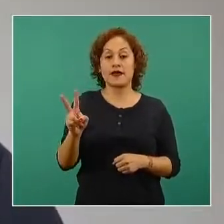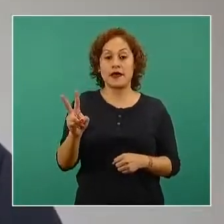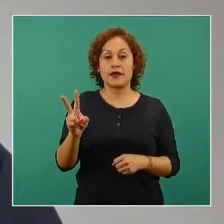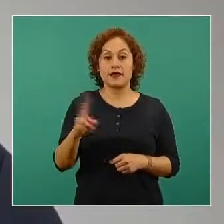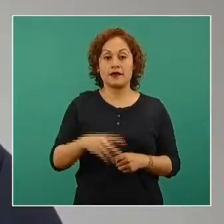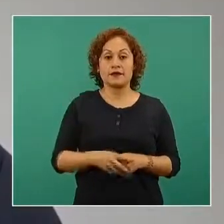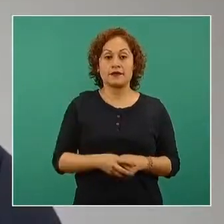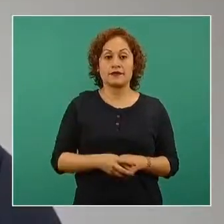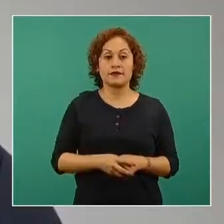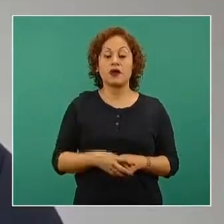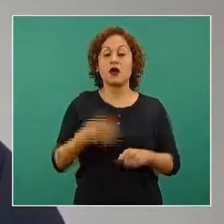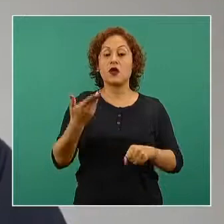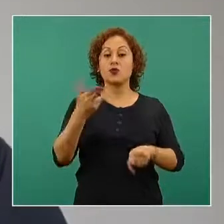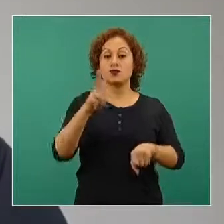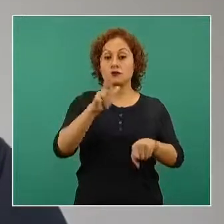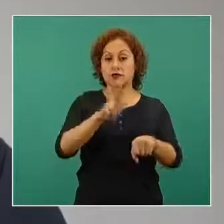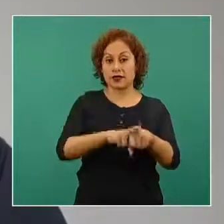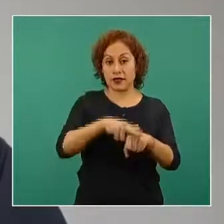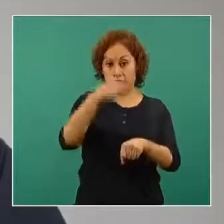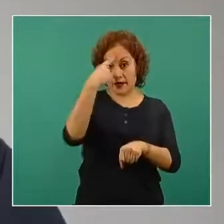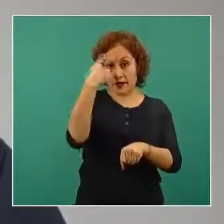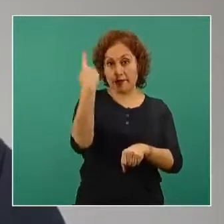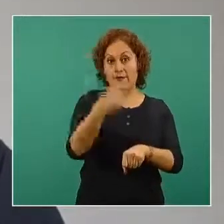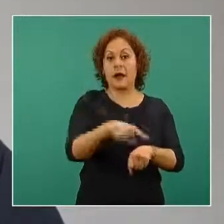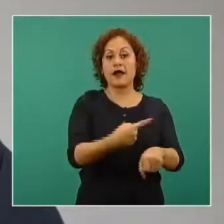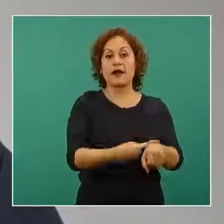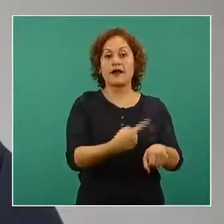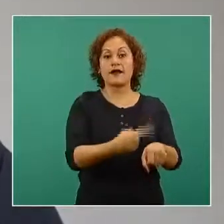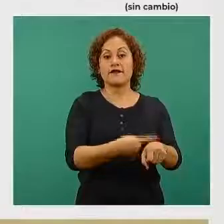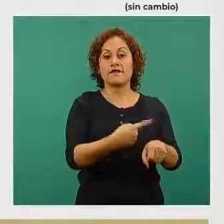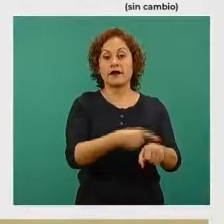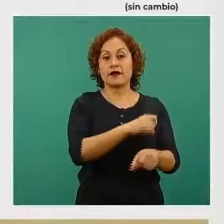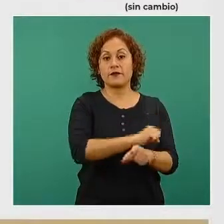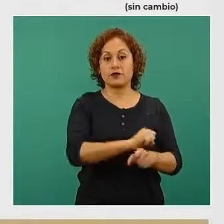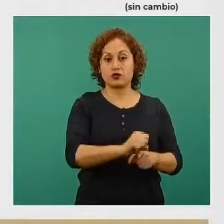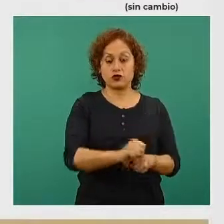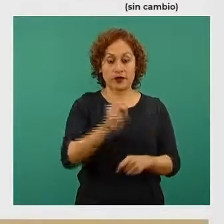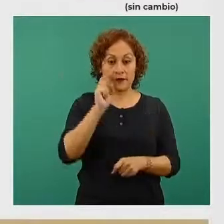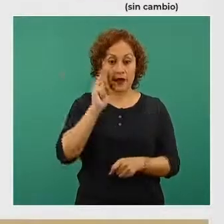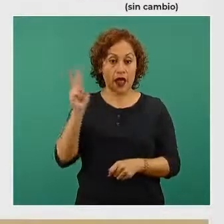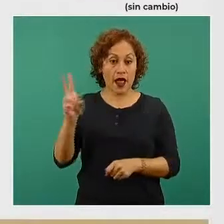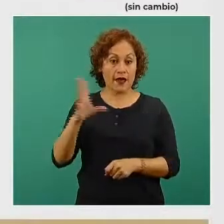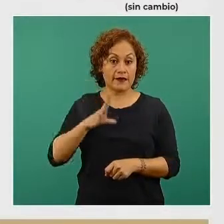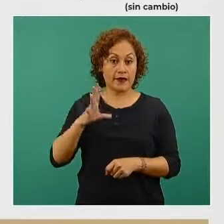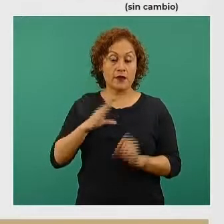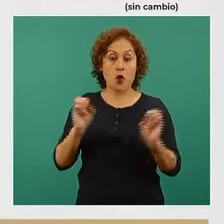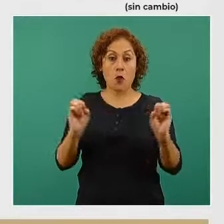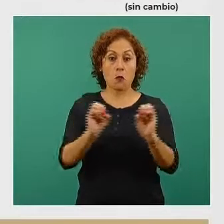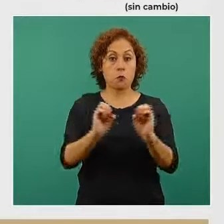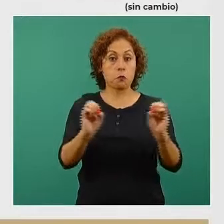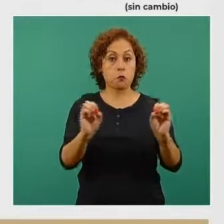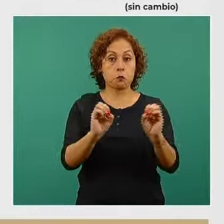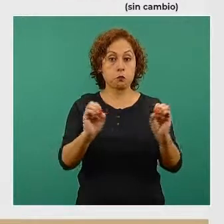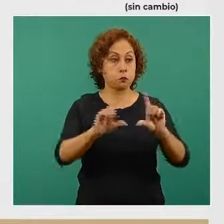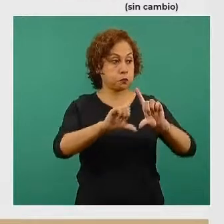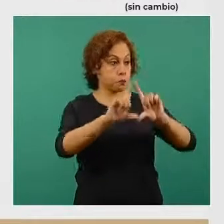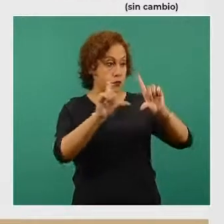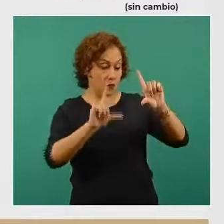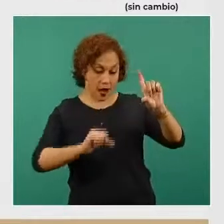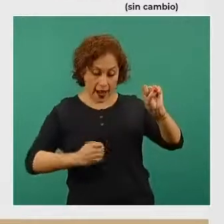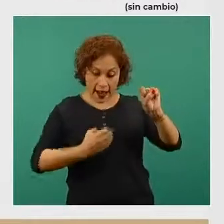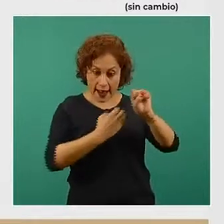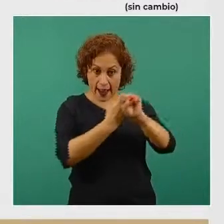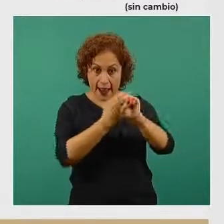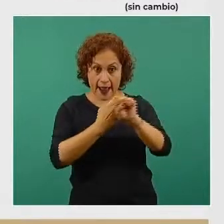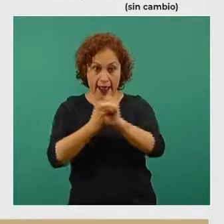las camas de hospitalización general. Vean ustedes que ya tenemos varias semanas en donde no tenemos ninguna entidad federativa